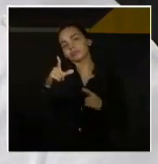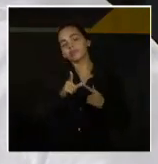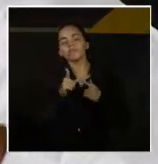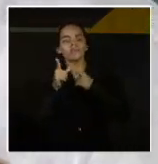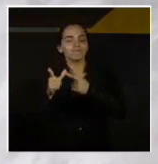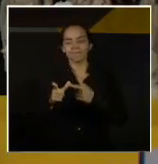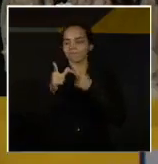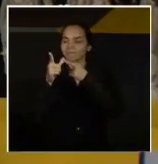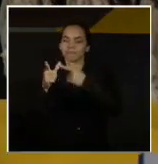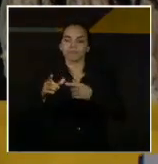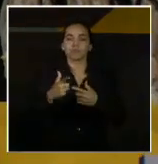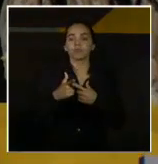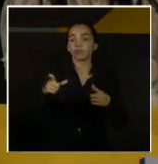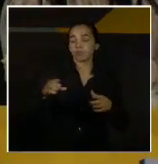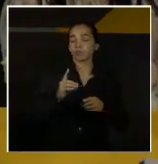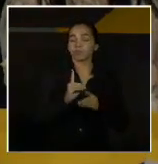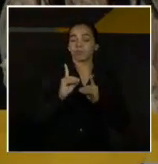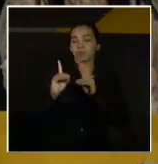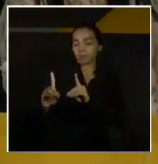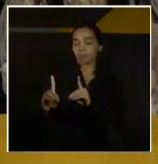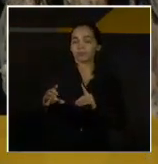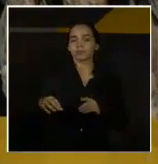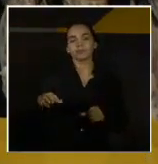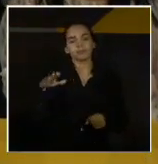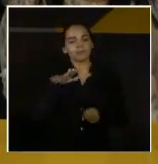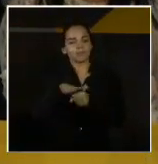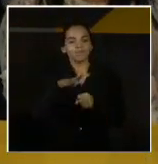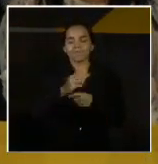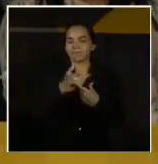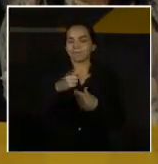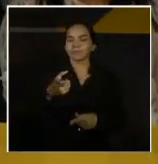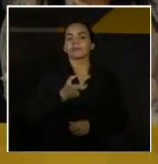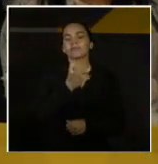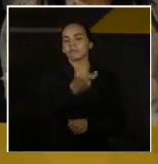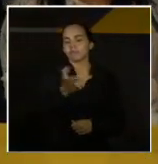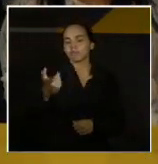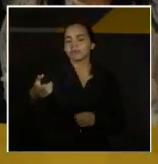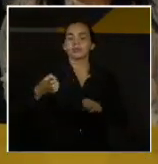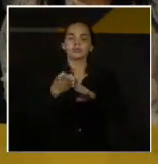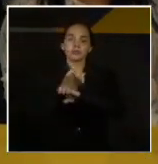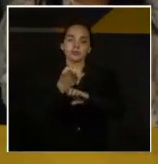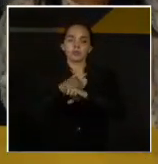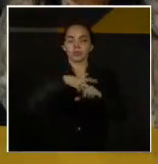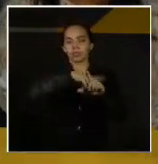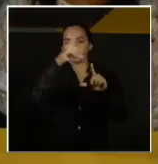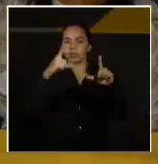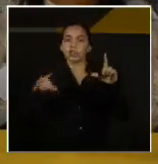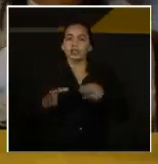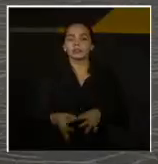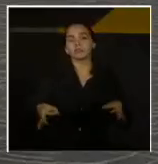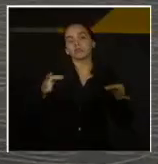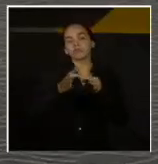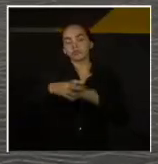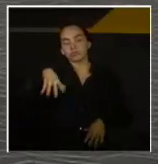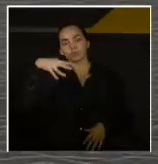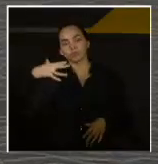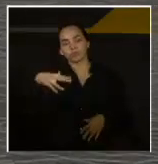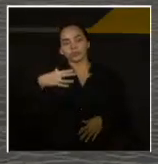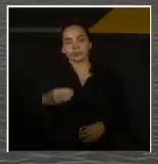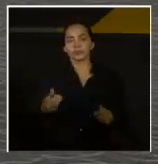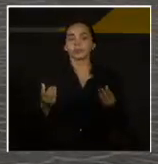convertir en esos polos de desarrollo que van a detonar la economía de todo el estado, pero que además, lo más importante, también van a